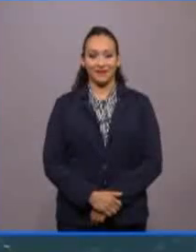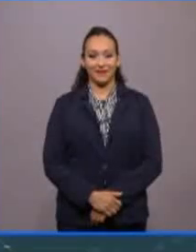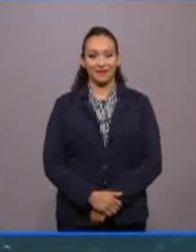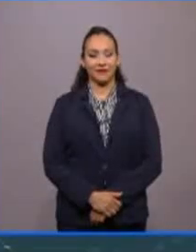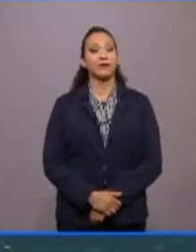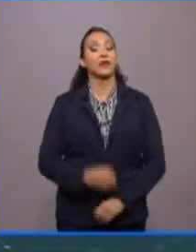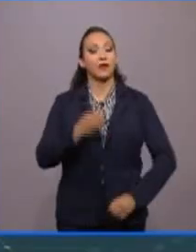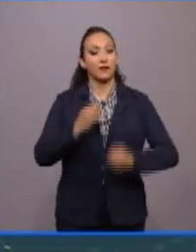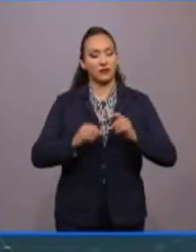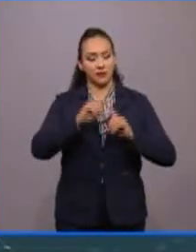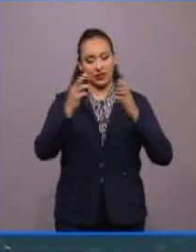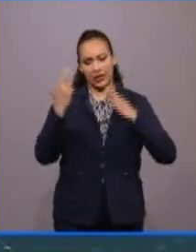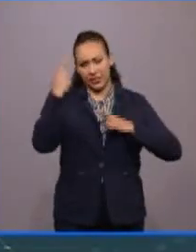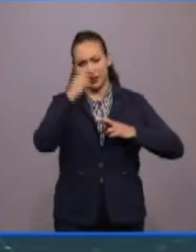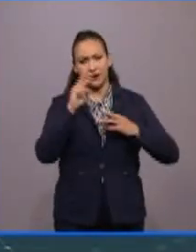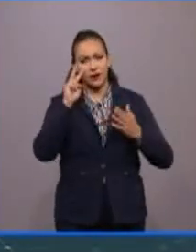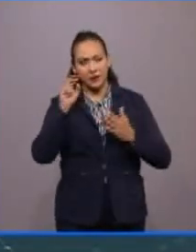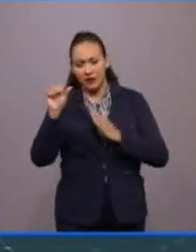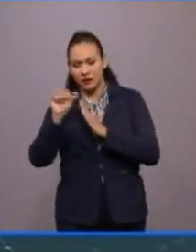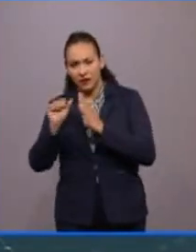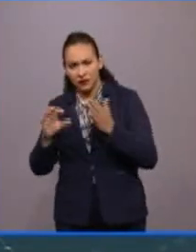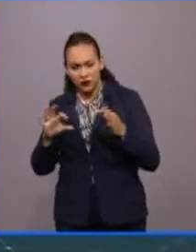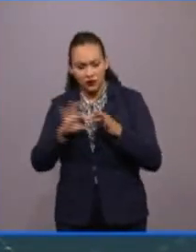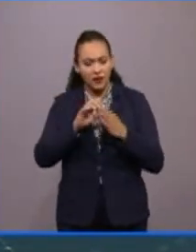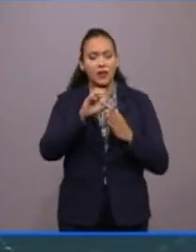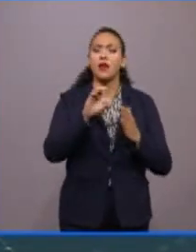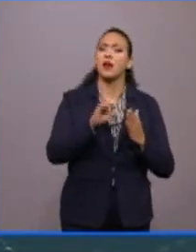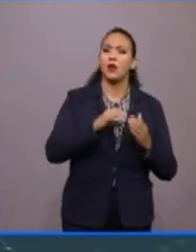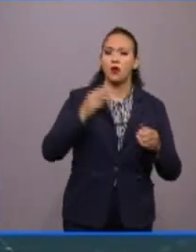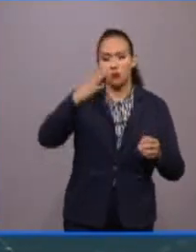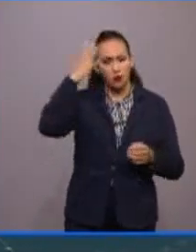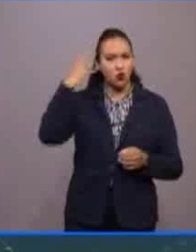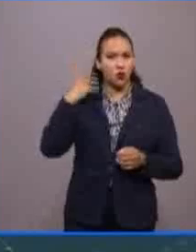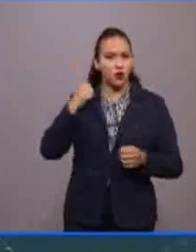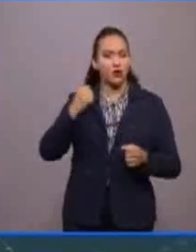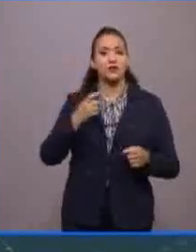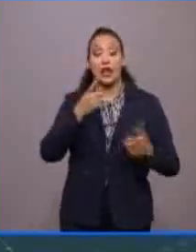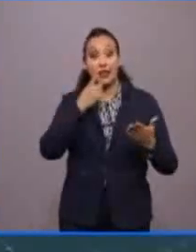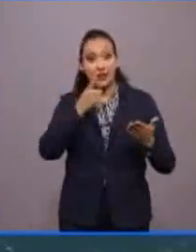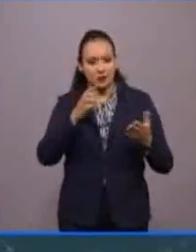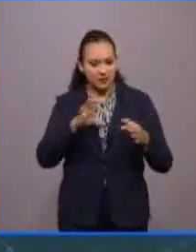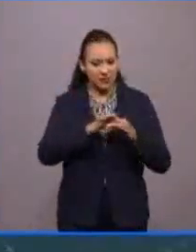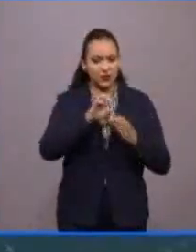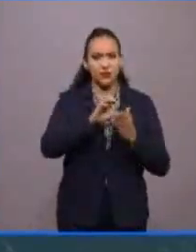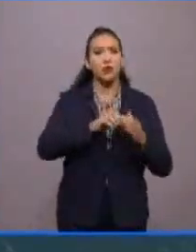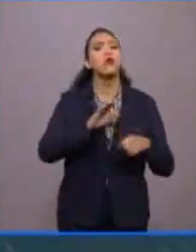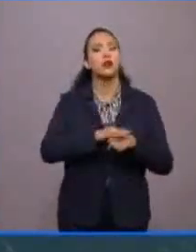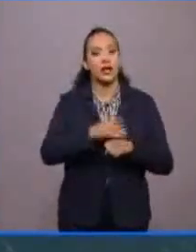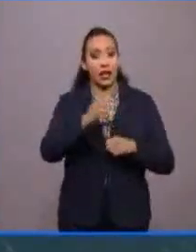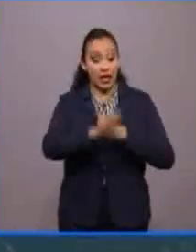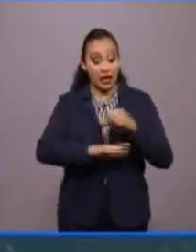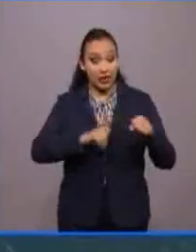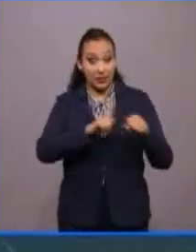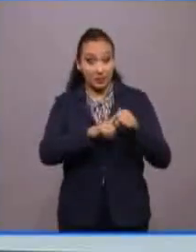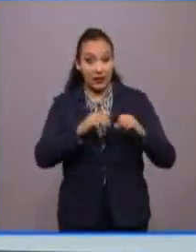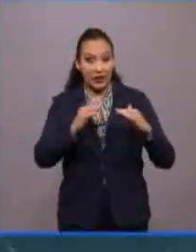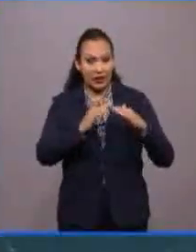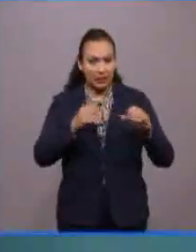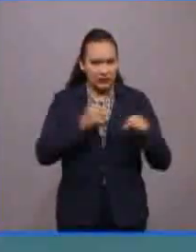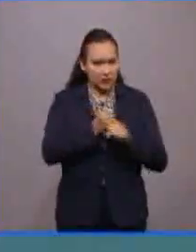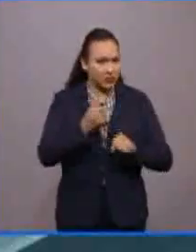La Corte revisó la constitucionalidad de disposición de Morelos que sanciona el delito de maltrato o crueldad en contra de animales